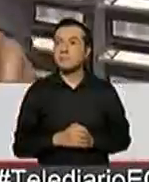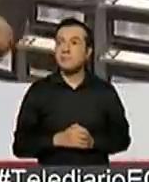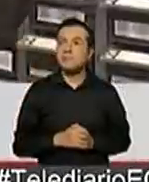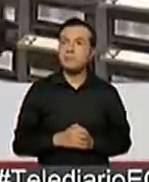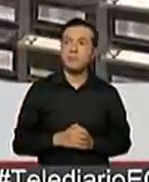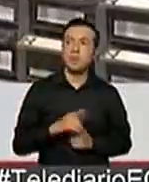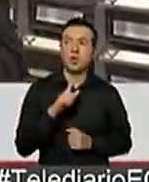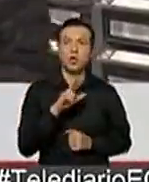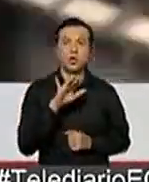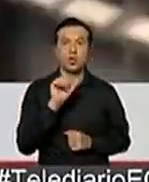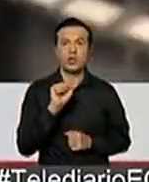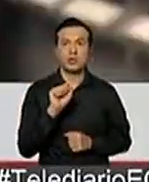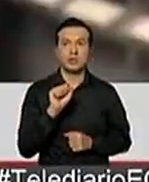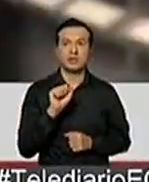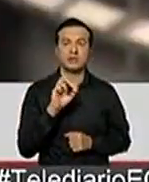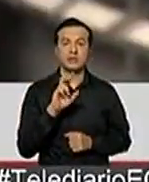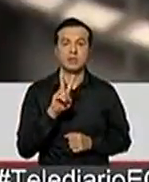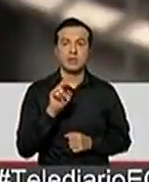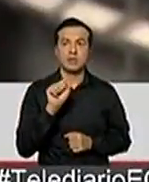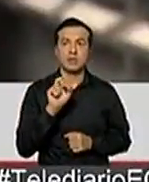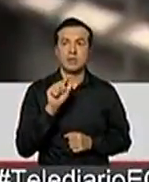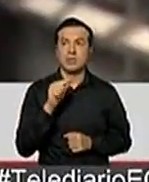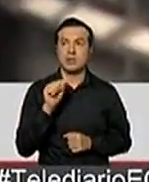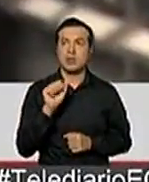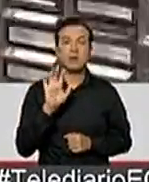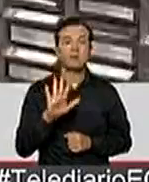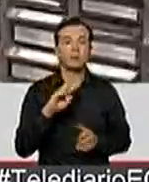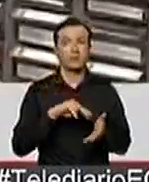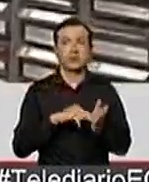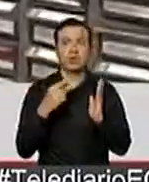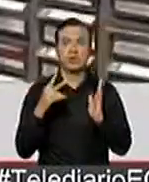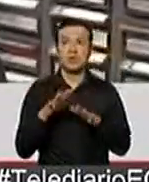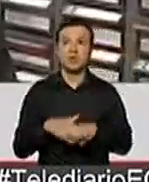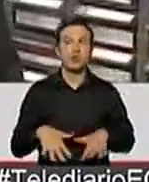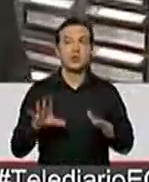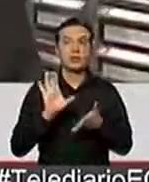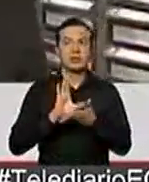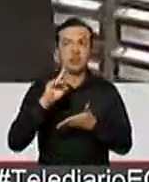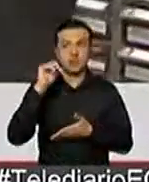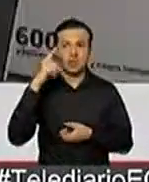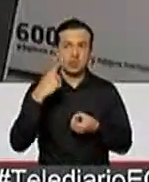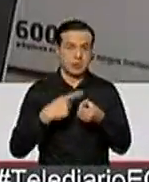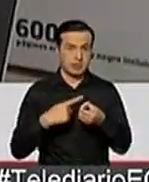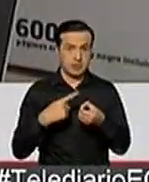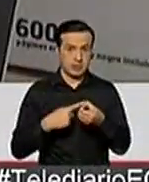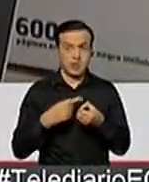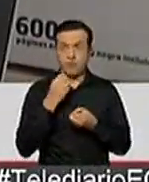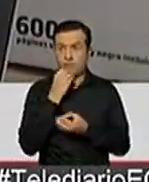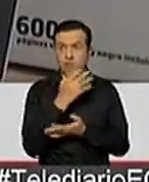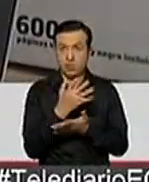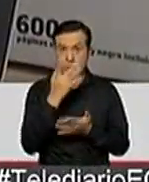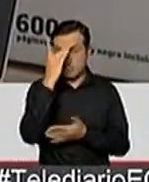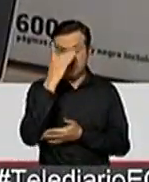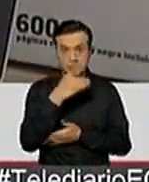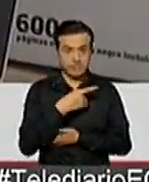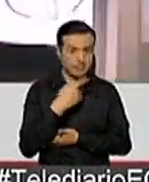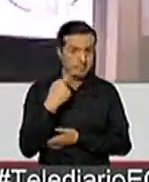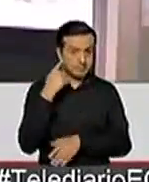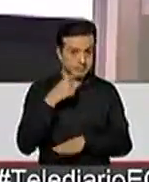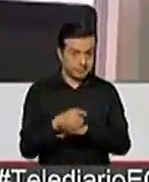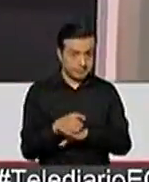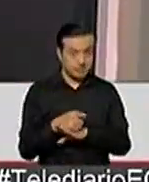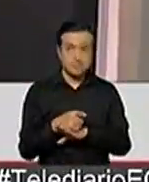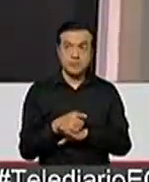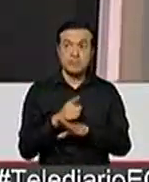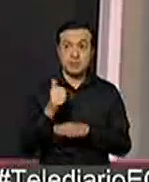Luis Vargas es propietario de un local de artículos tecnológicos ubicado en el centro norte de Quito. Cuenta que con la resolución que establece la